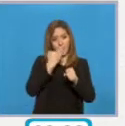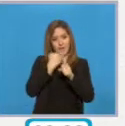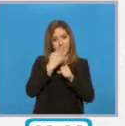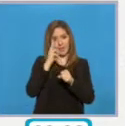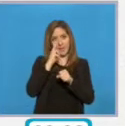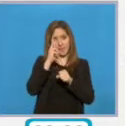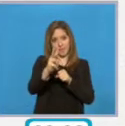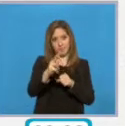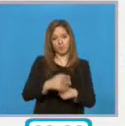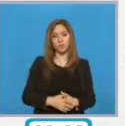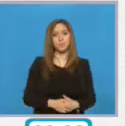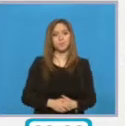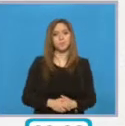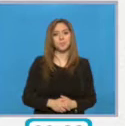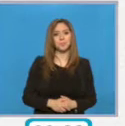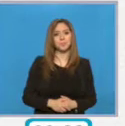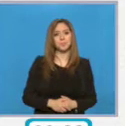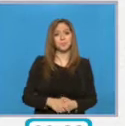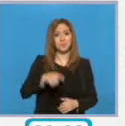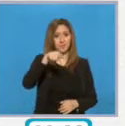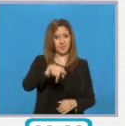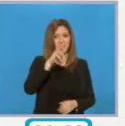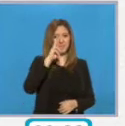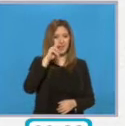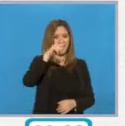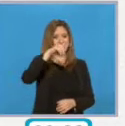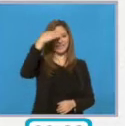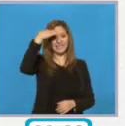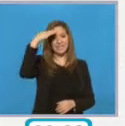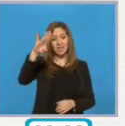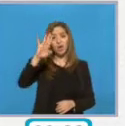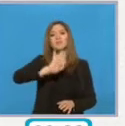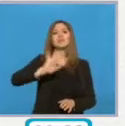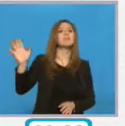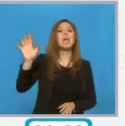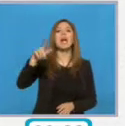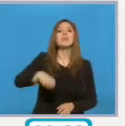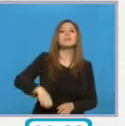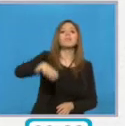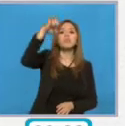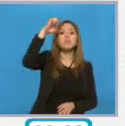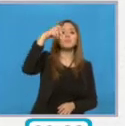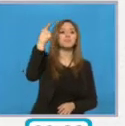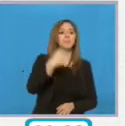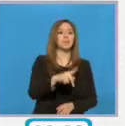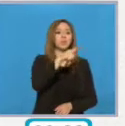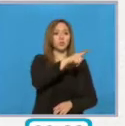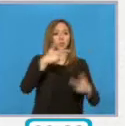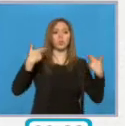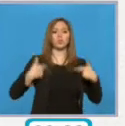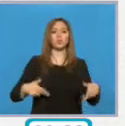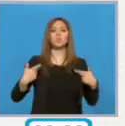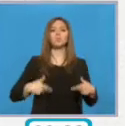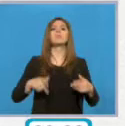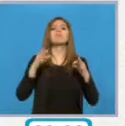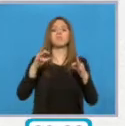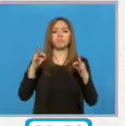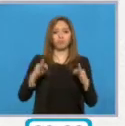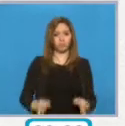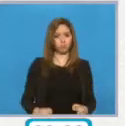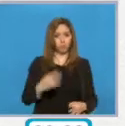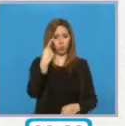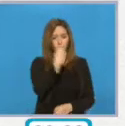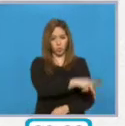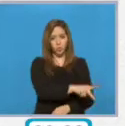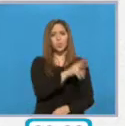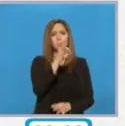a este señor que ya está como muy grande, que tiene un look que está apropiado en el sentido en que tiene como una